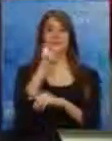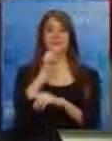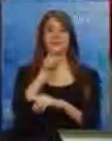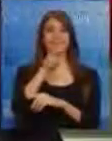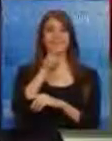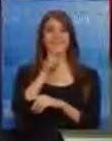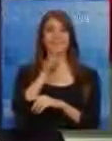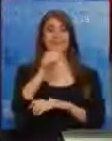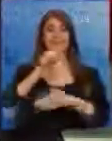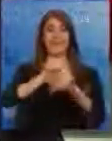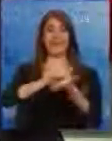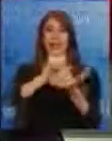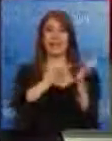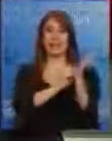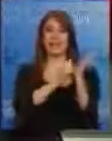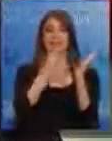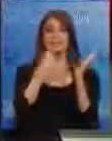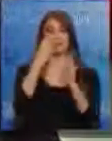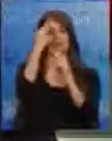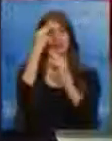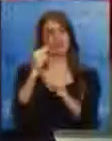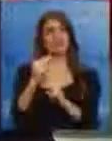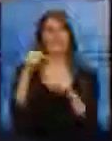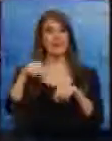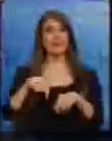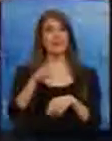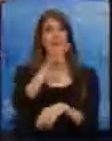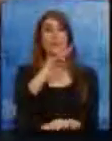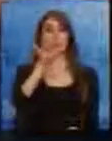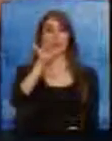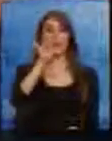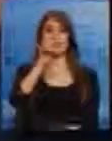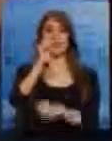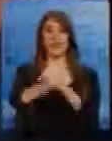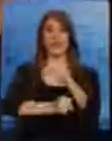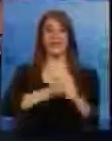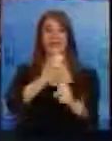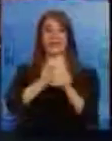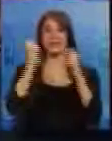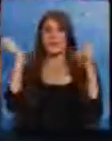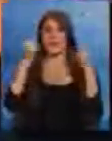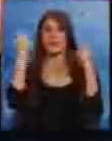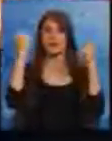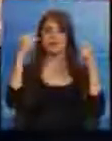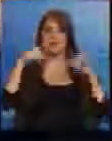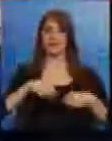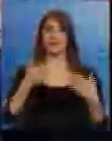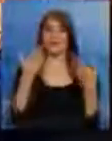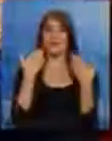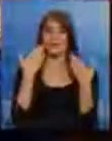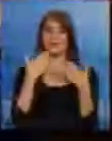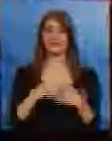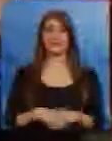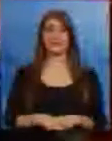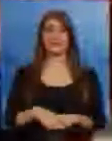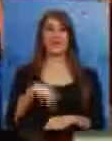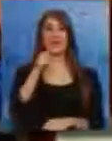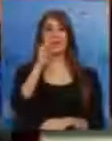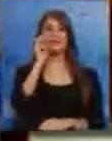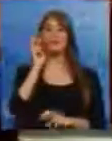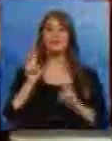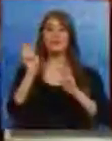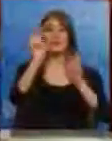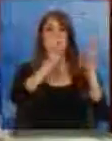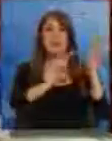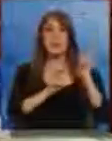como parte de la agenda de actividades en homenaje a los 480 años de fundación de Puerto Principal, el Museo de